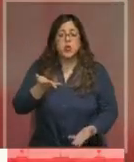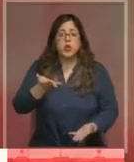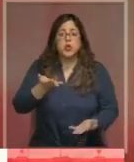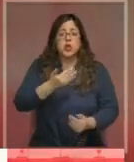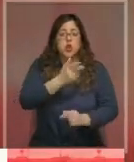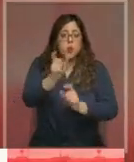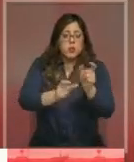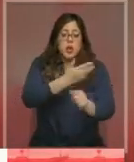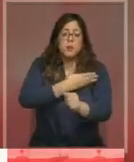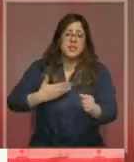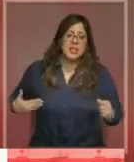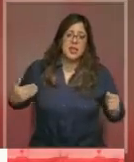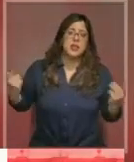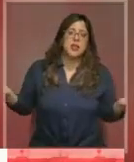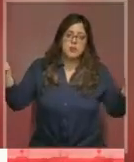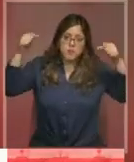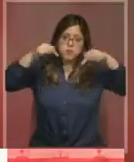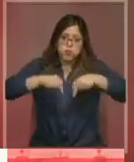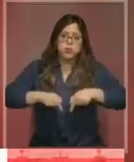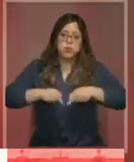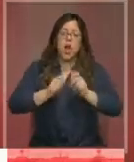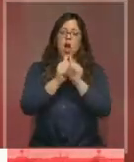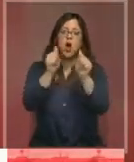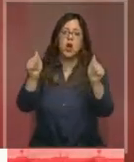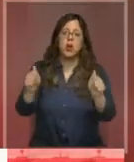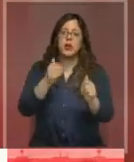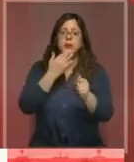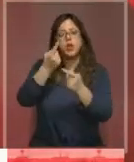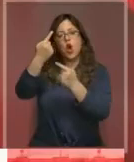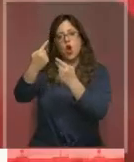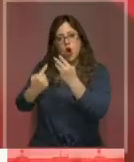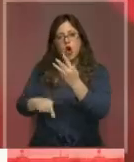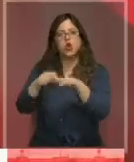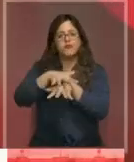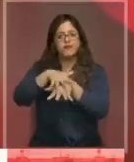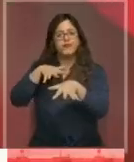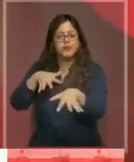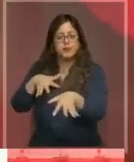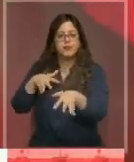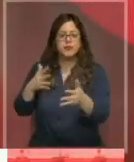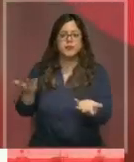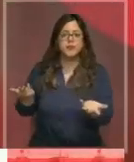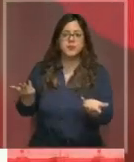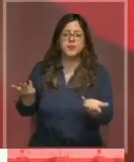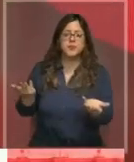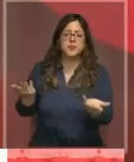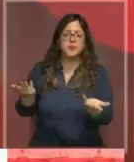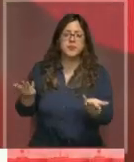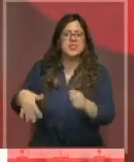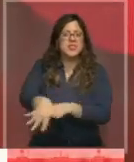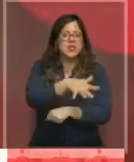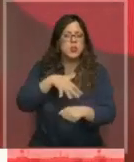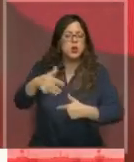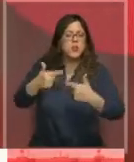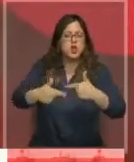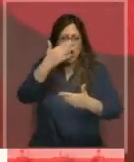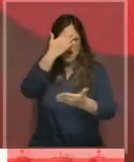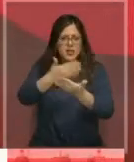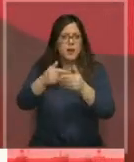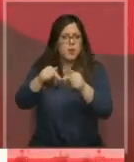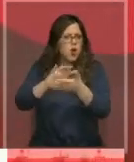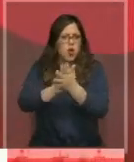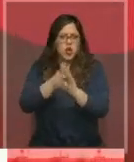han llegado hasta nuestro país, se va a reunir con autoridades y hay otro tipo de actos. ¿Con qué ambiente político enfrentamos todo esto? ¿Lo